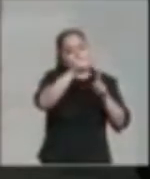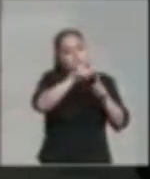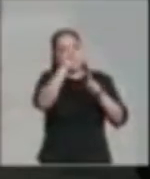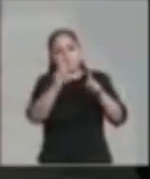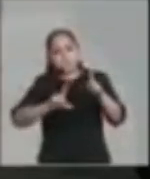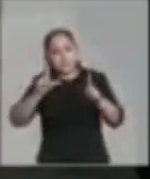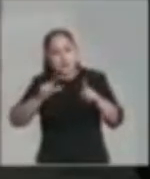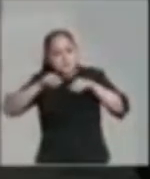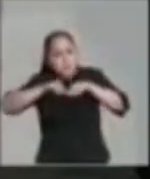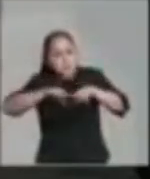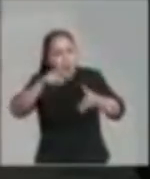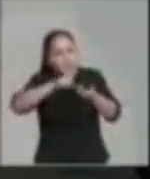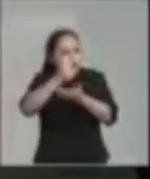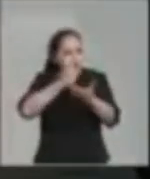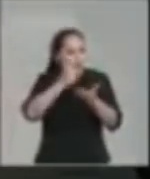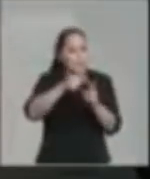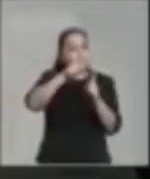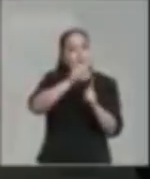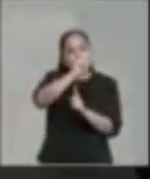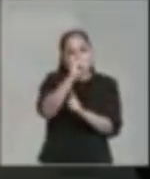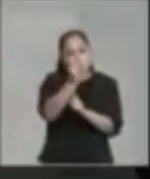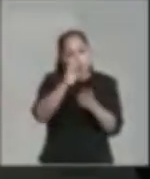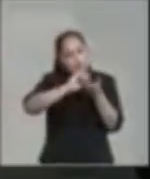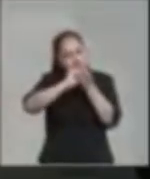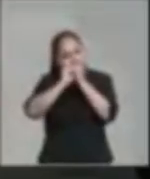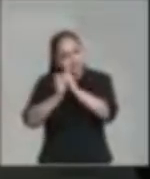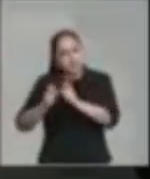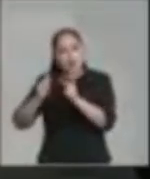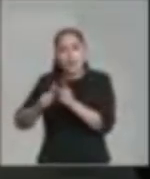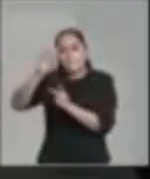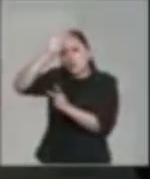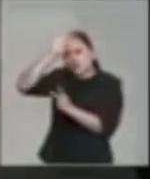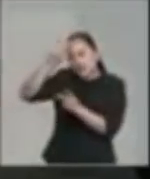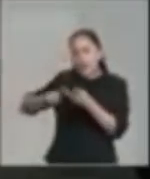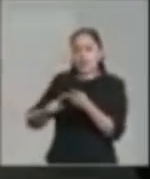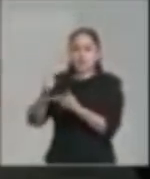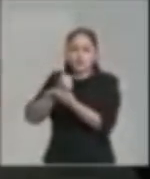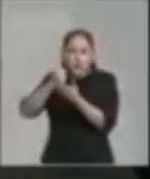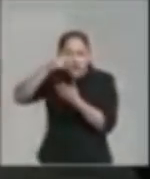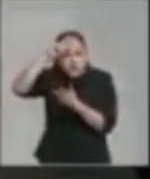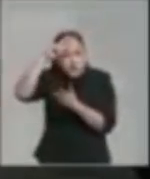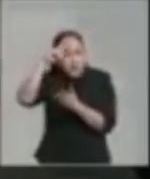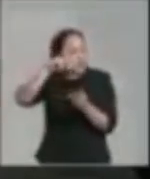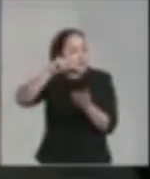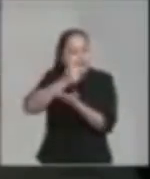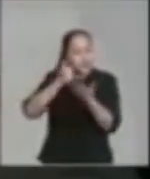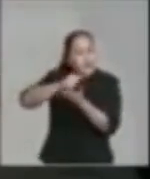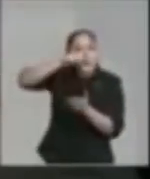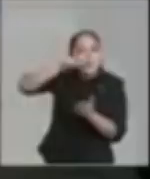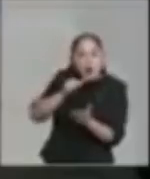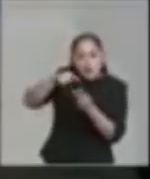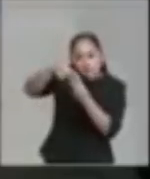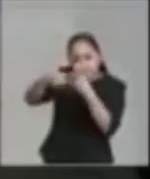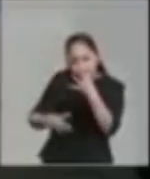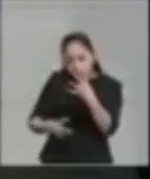cambiar, vi a Monterrey cambiar, vi a Ciudad Juárez cambiar. Los vi reducir